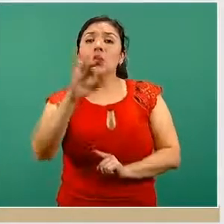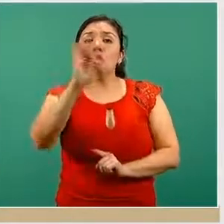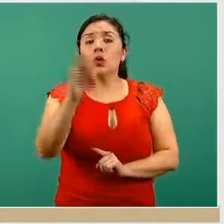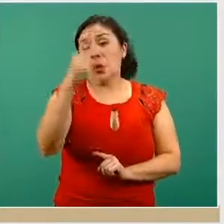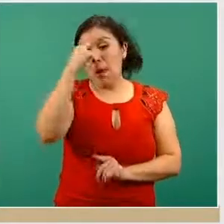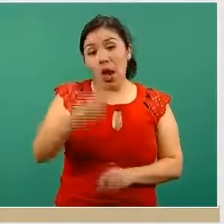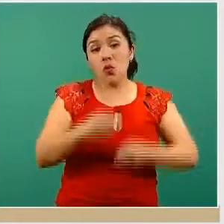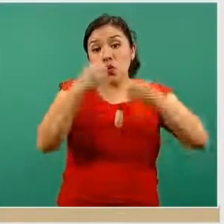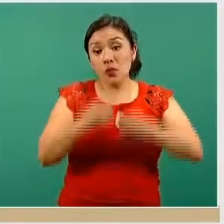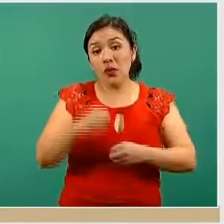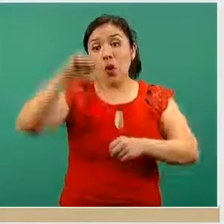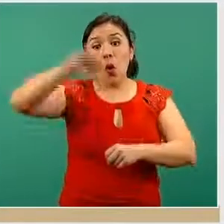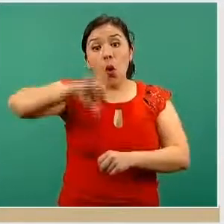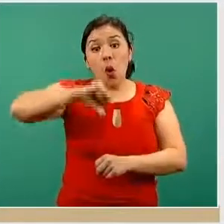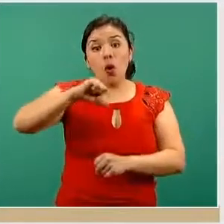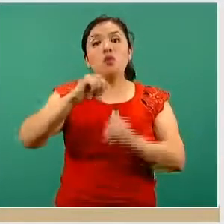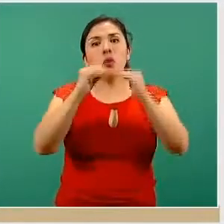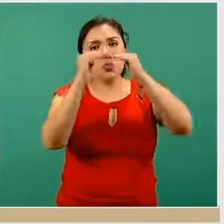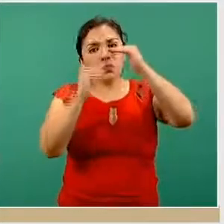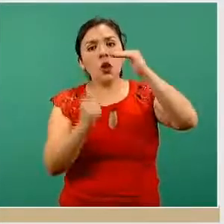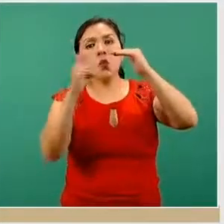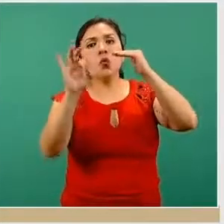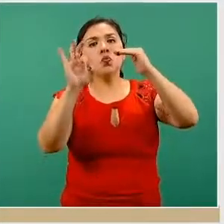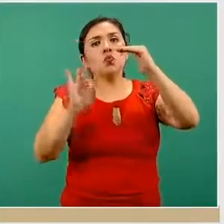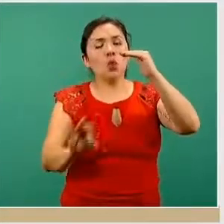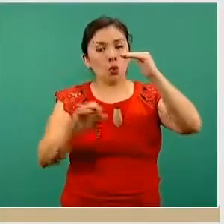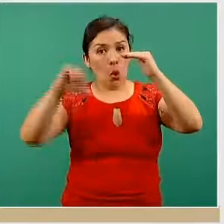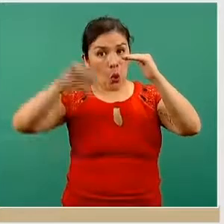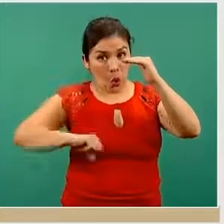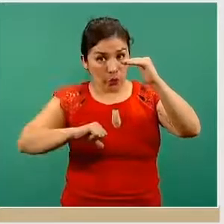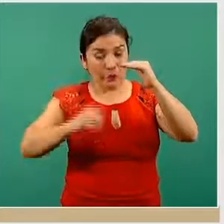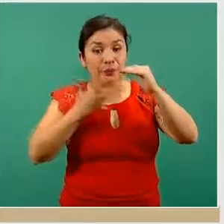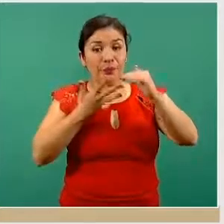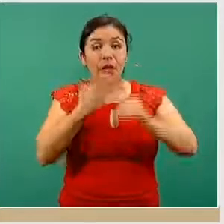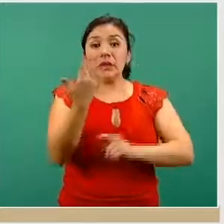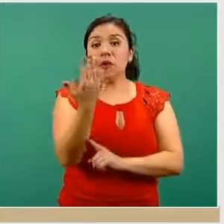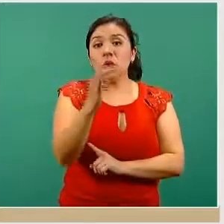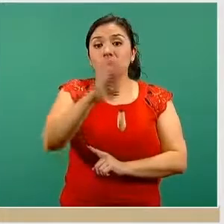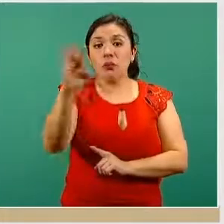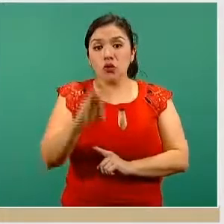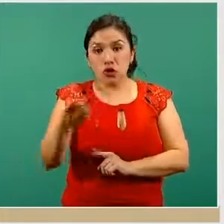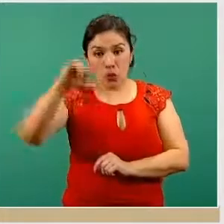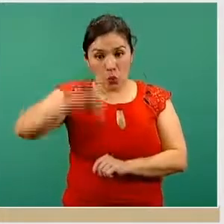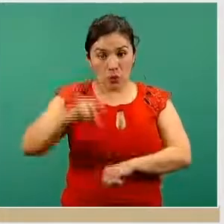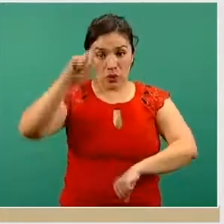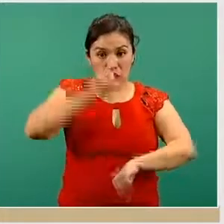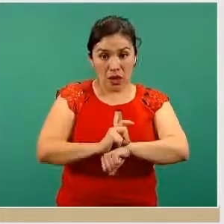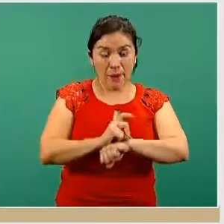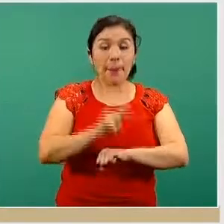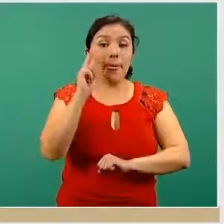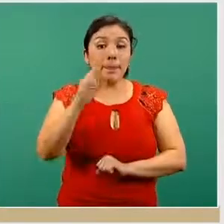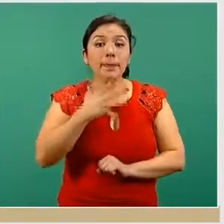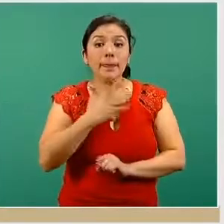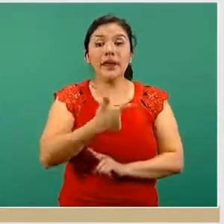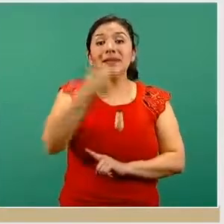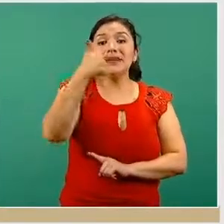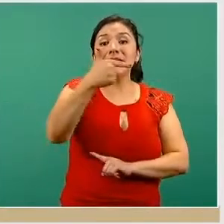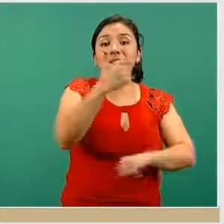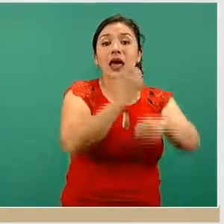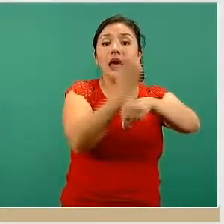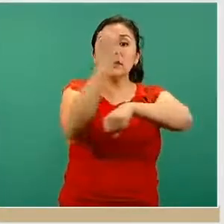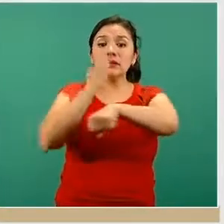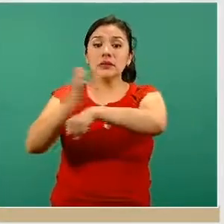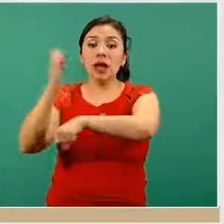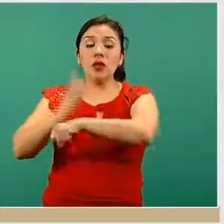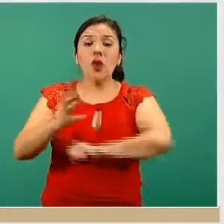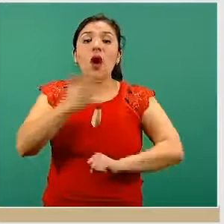de ocupación, hoy incluso disminuyó un punto porcentual, está en 50%. Y tenemos 7 entidades federativas